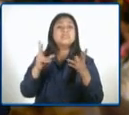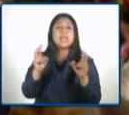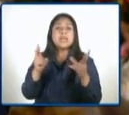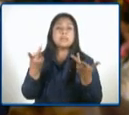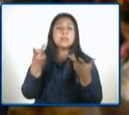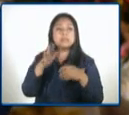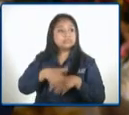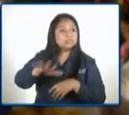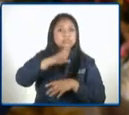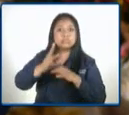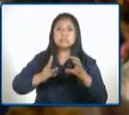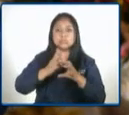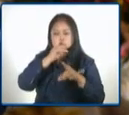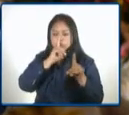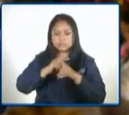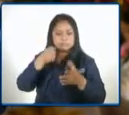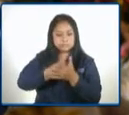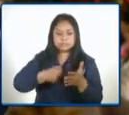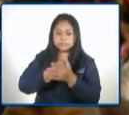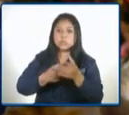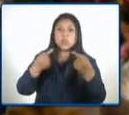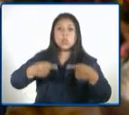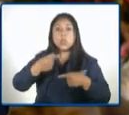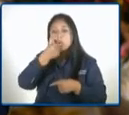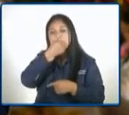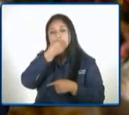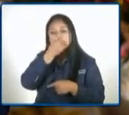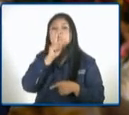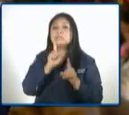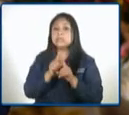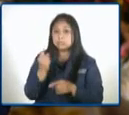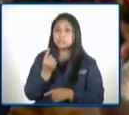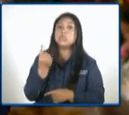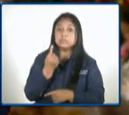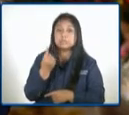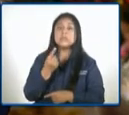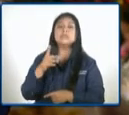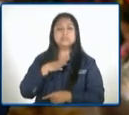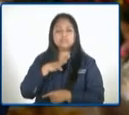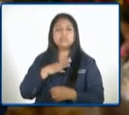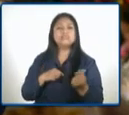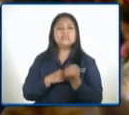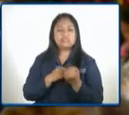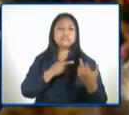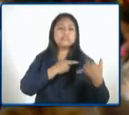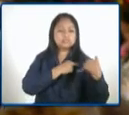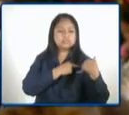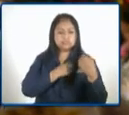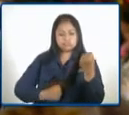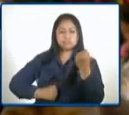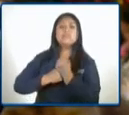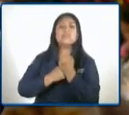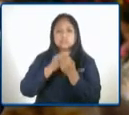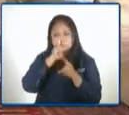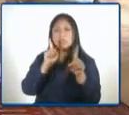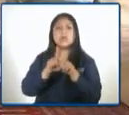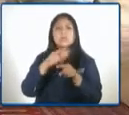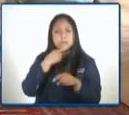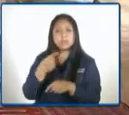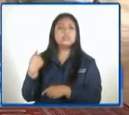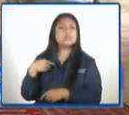hemisférica en la lucha contra las drogas es más que pertinente, y cuente con nuestro respaldo en esta iniciativa, porque esto nos